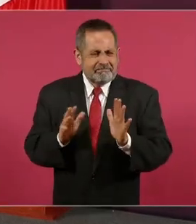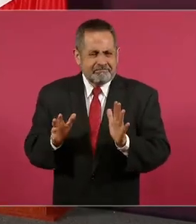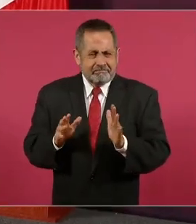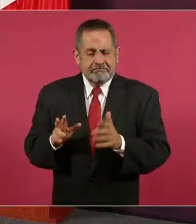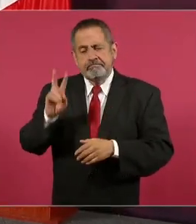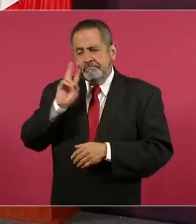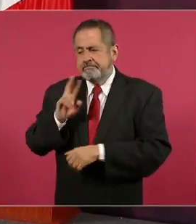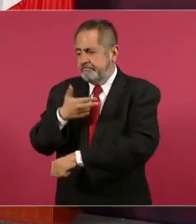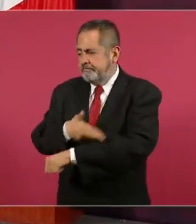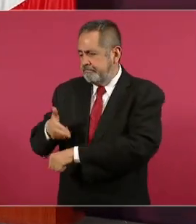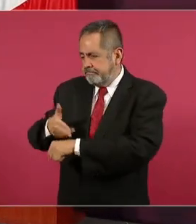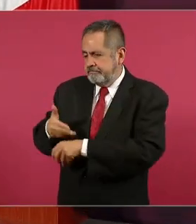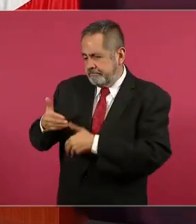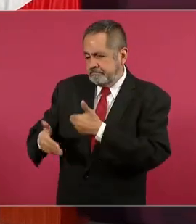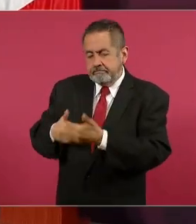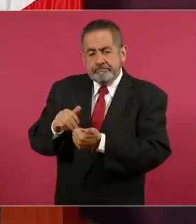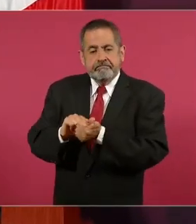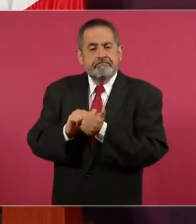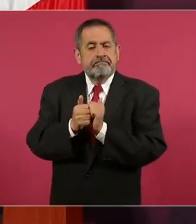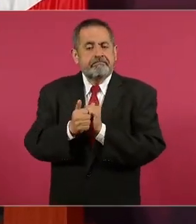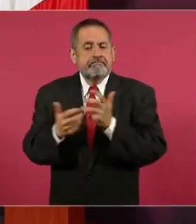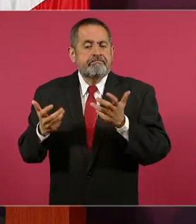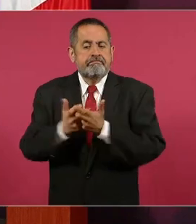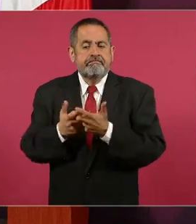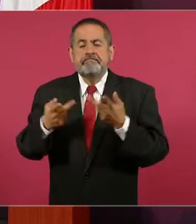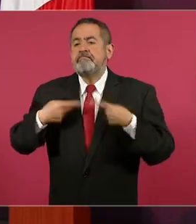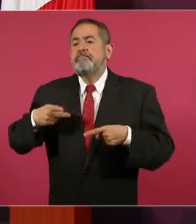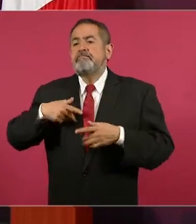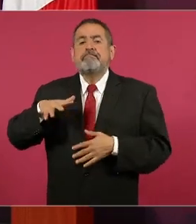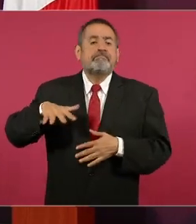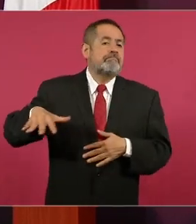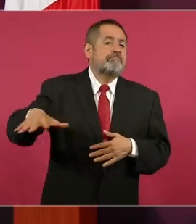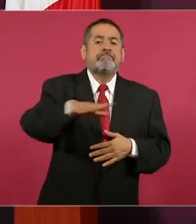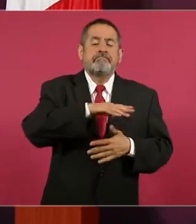nuestras posibilidades, conforme lo vaya decidiendo el pueblo,